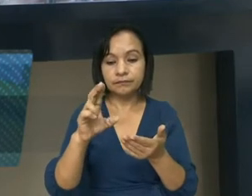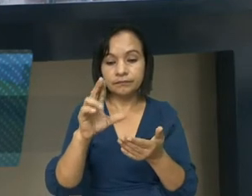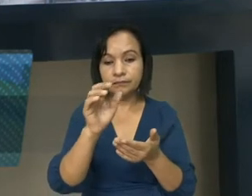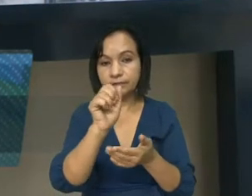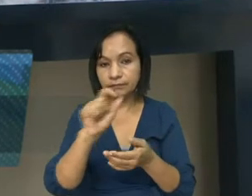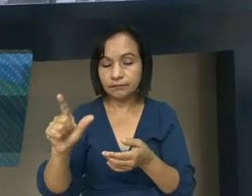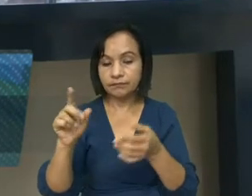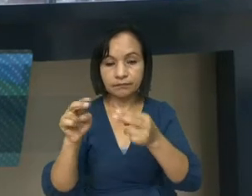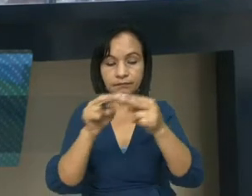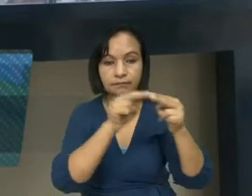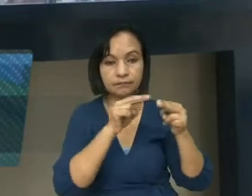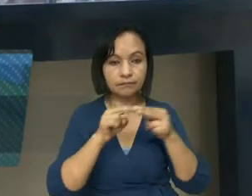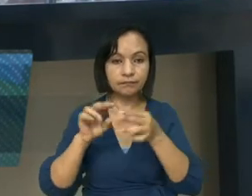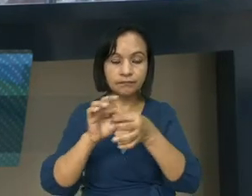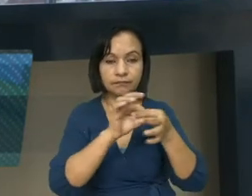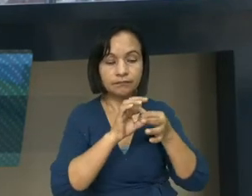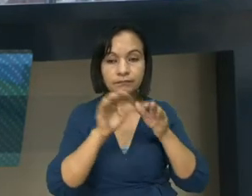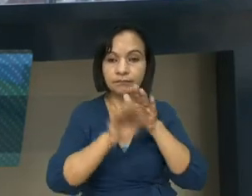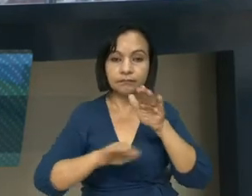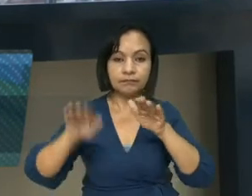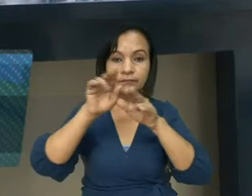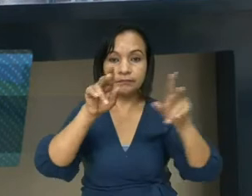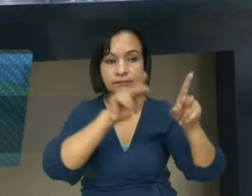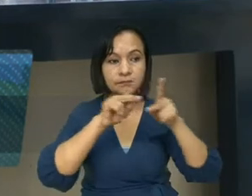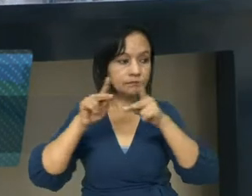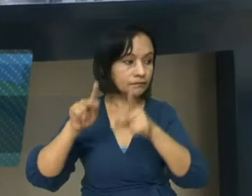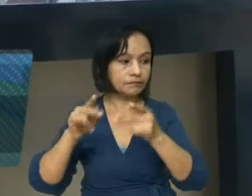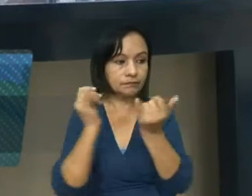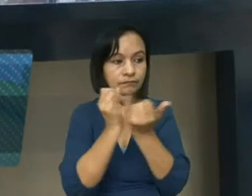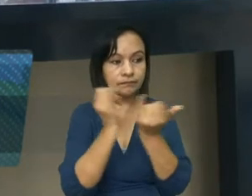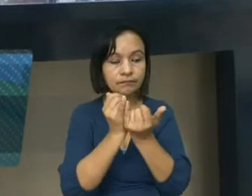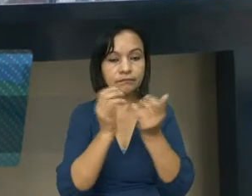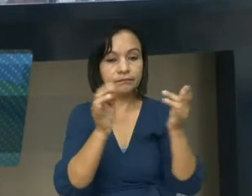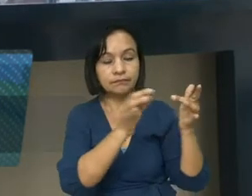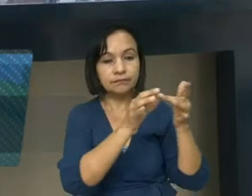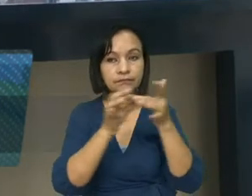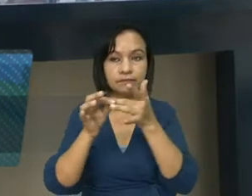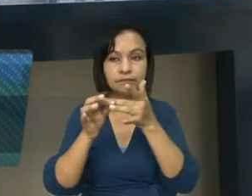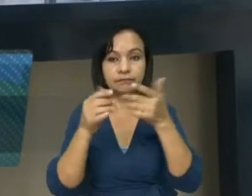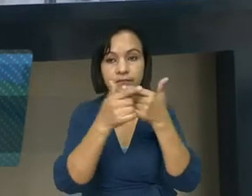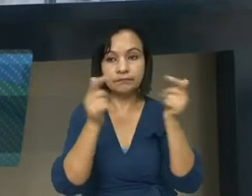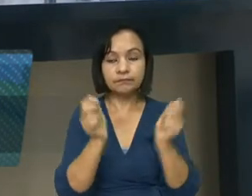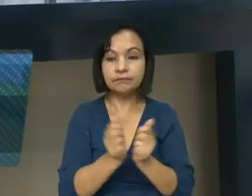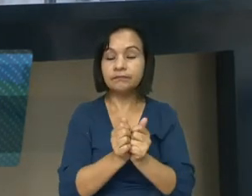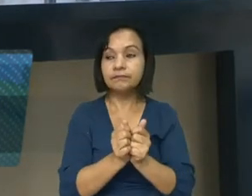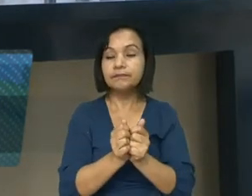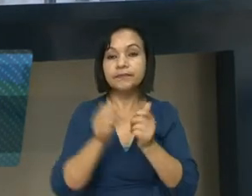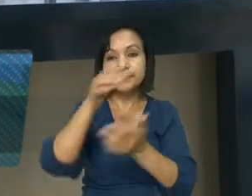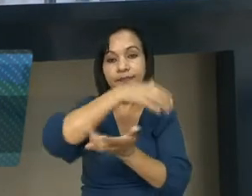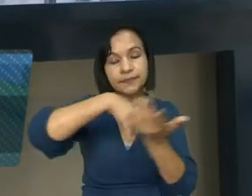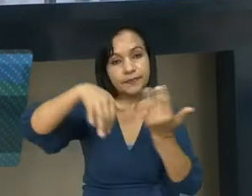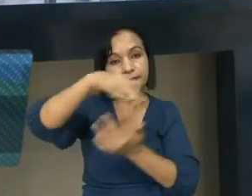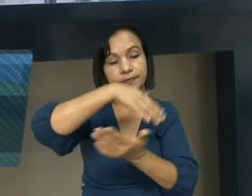articulamos. Hay muchas cosas, ellos tienen mucho más personal, por ejemplo, y equipo especializado. Entonces, la relación,